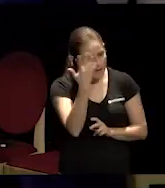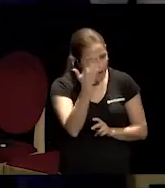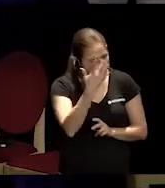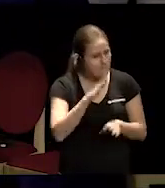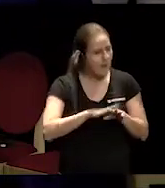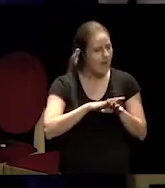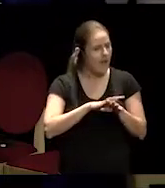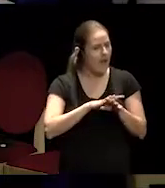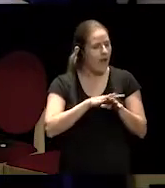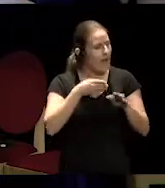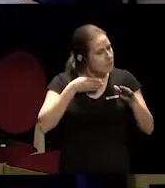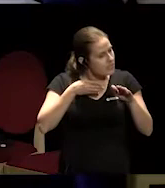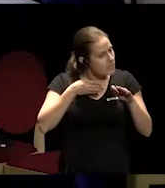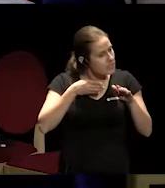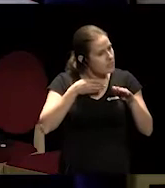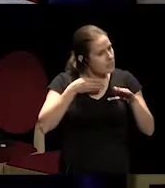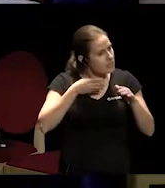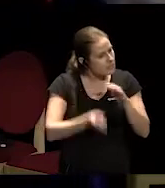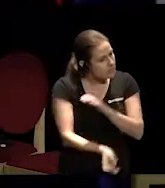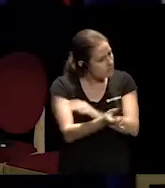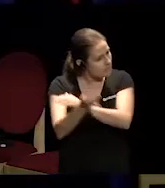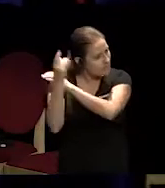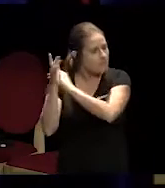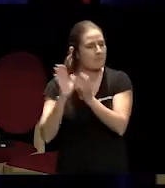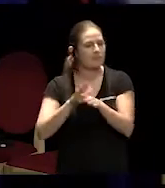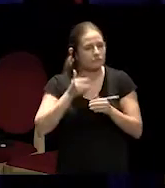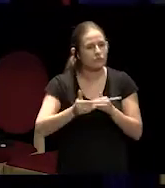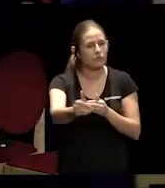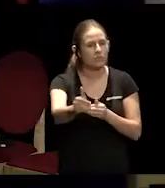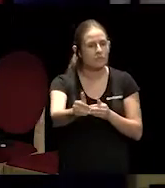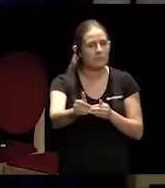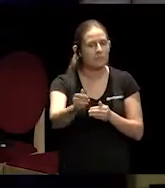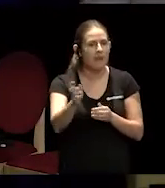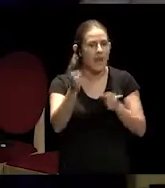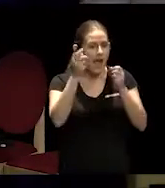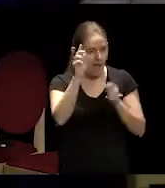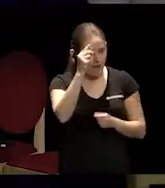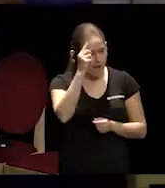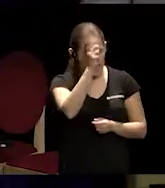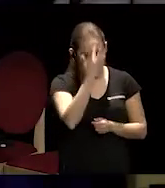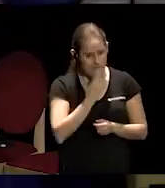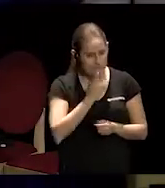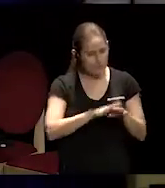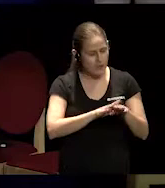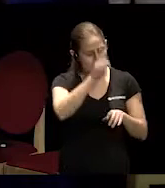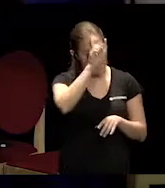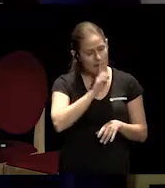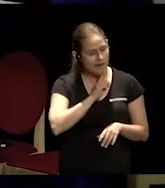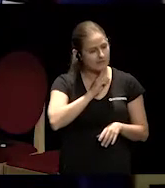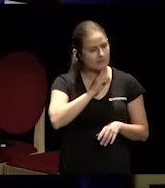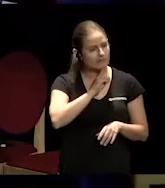social y la accesibilidad, y cambiar las percepciones populares que la gente común tiene sobre